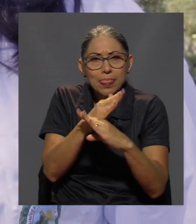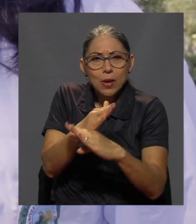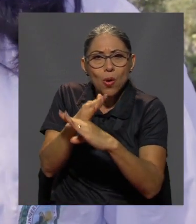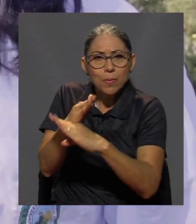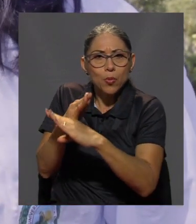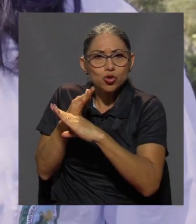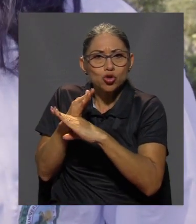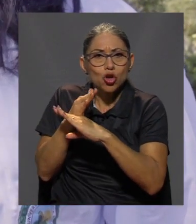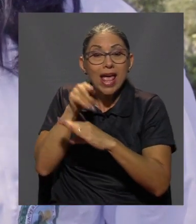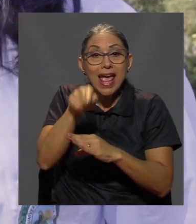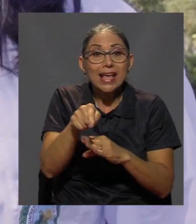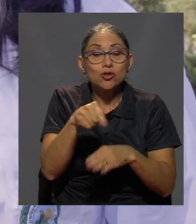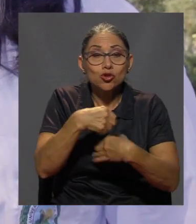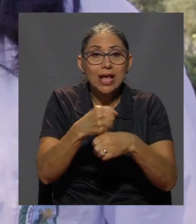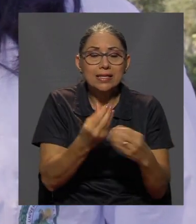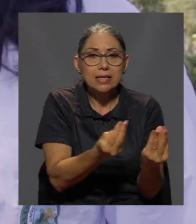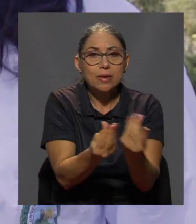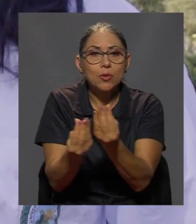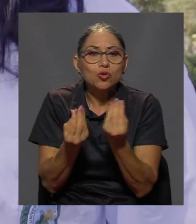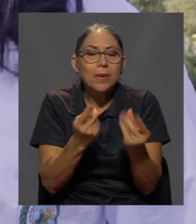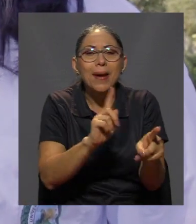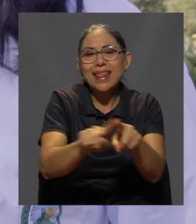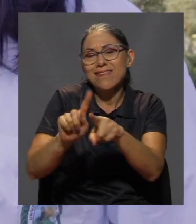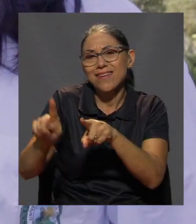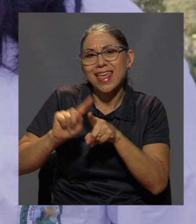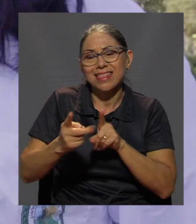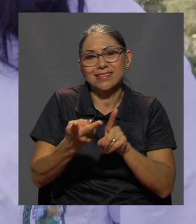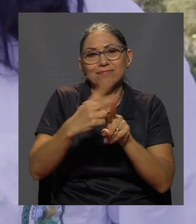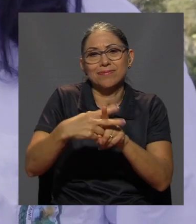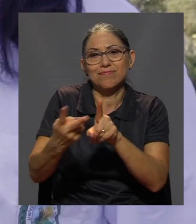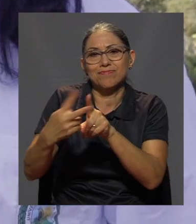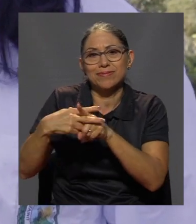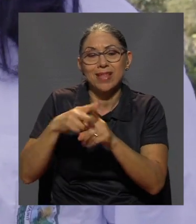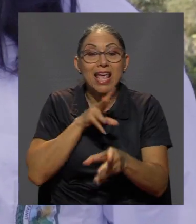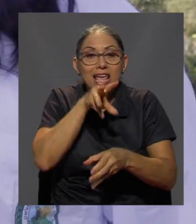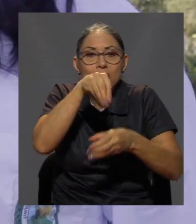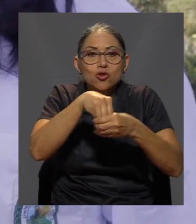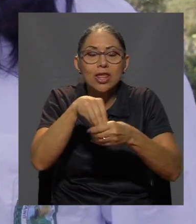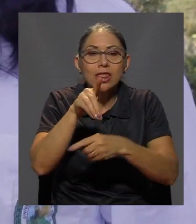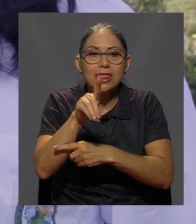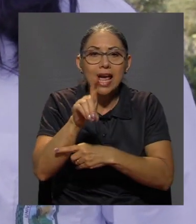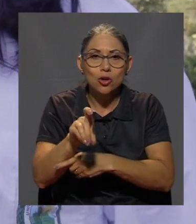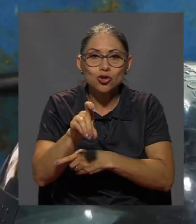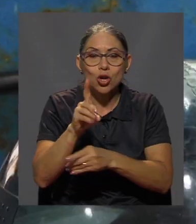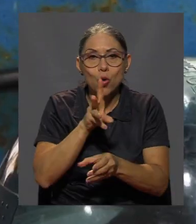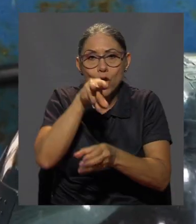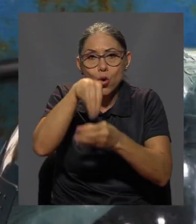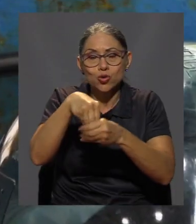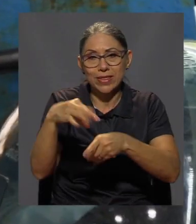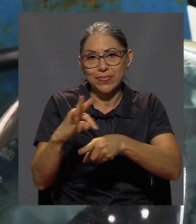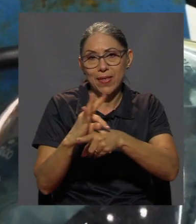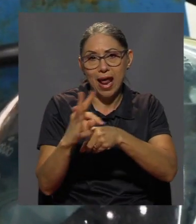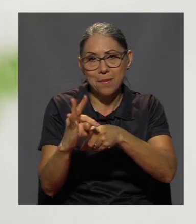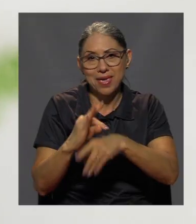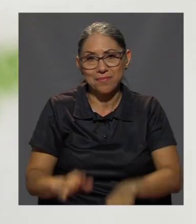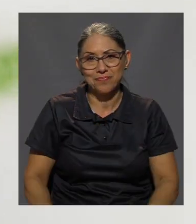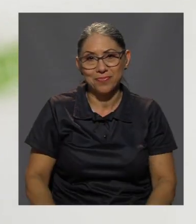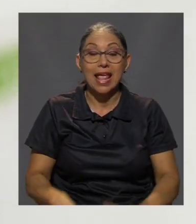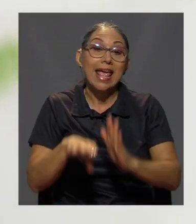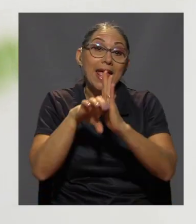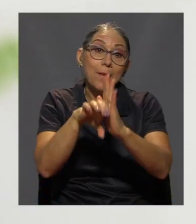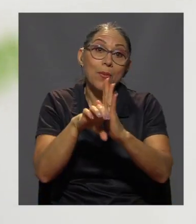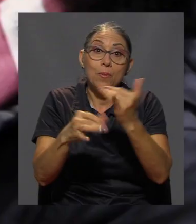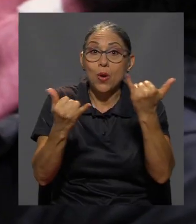para diferentes utilidades, incluyendo diagnóstico y terapia. Y pues en este